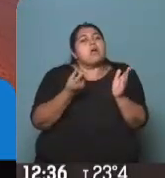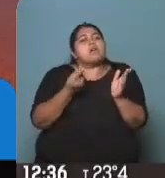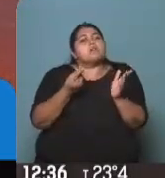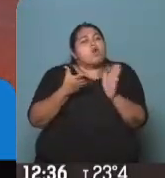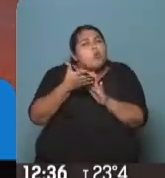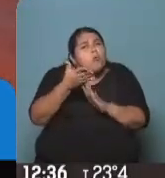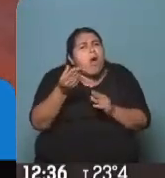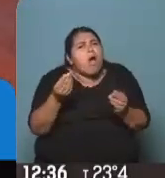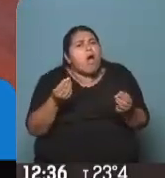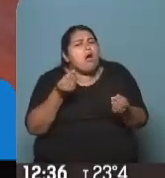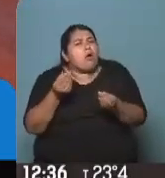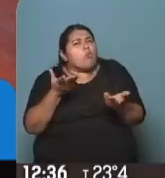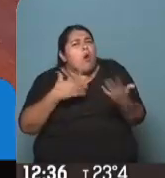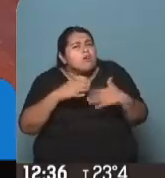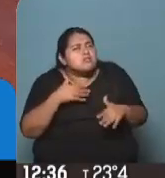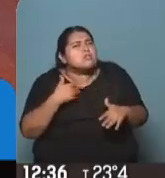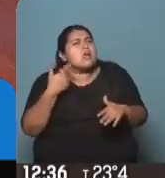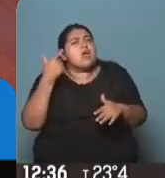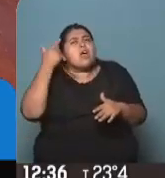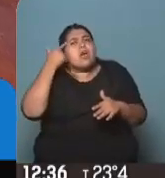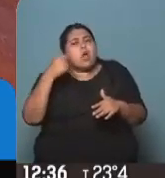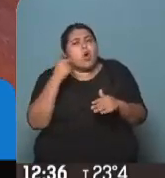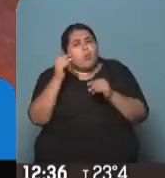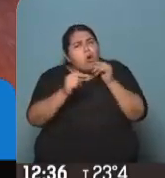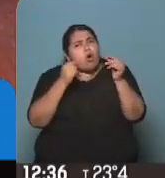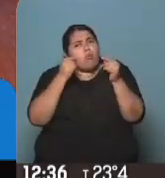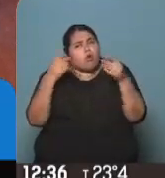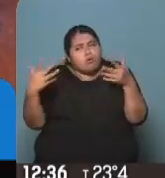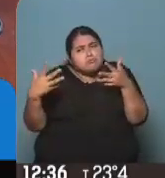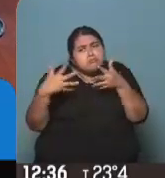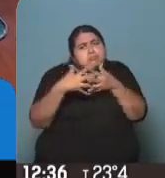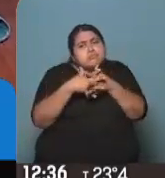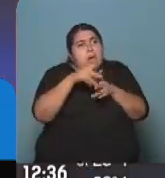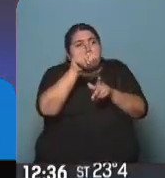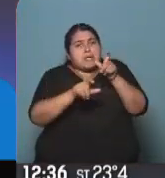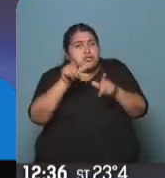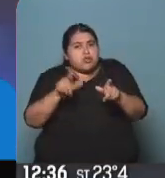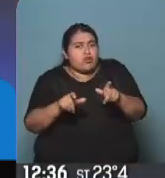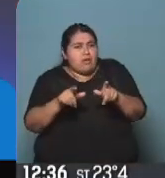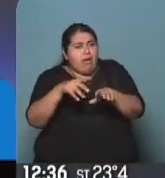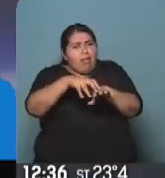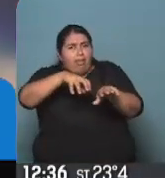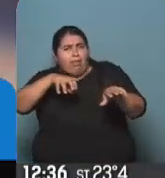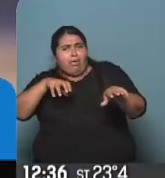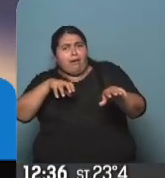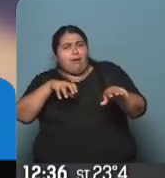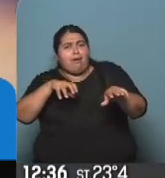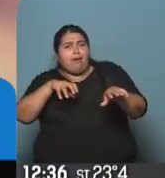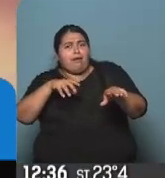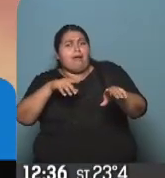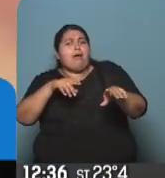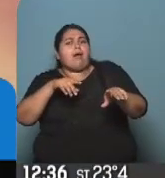la ley se aplica, pero ¿cómo empezamos a integrar a aquellas personas que no tienen la misma línea de raciocinio que